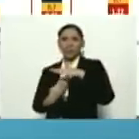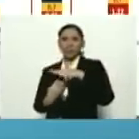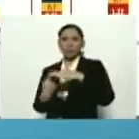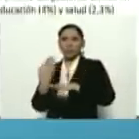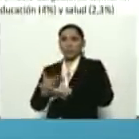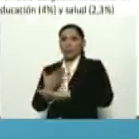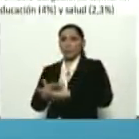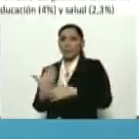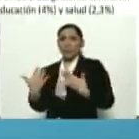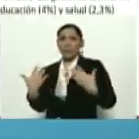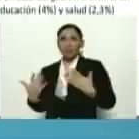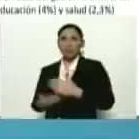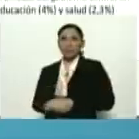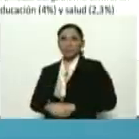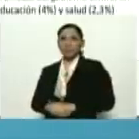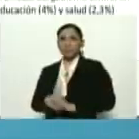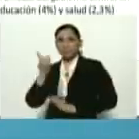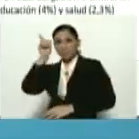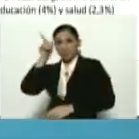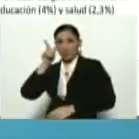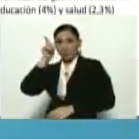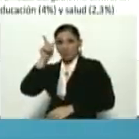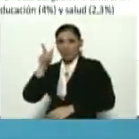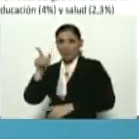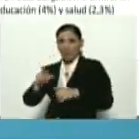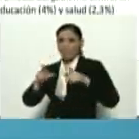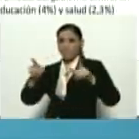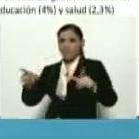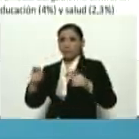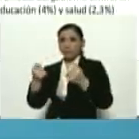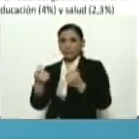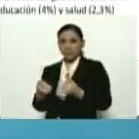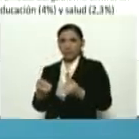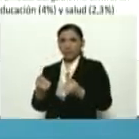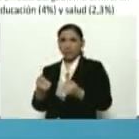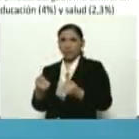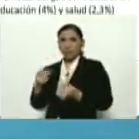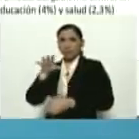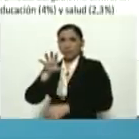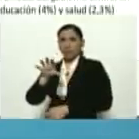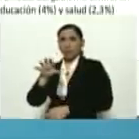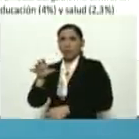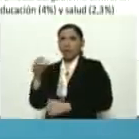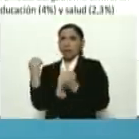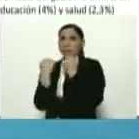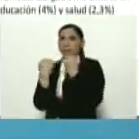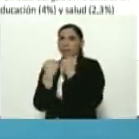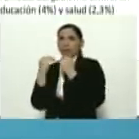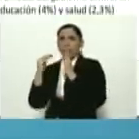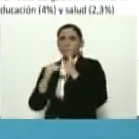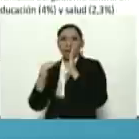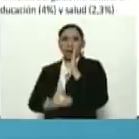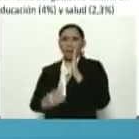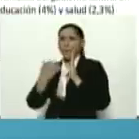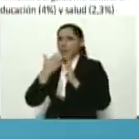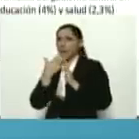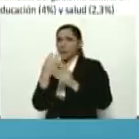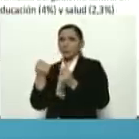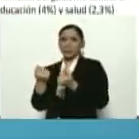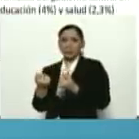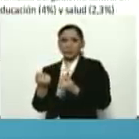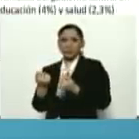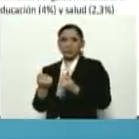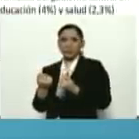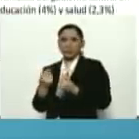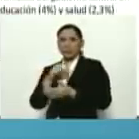emergencia. Lógicamente, el espacio fiscal de la región es limitado. Tenemos una muy baja carga tributaria en general y